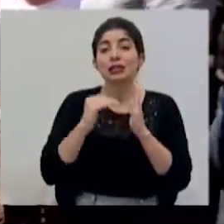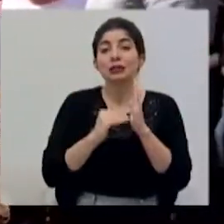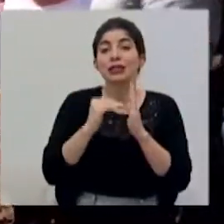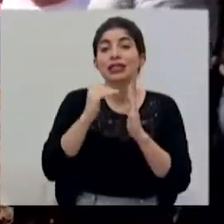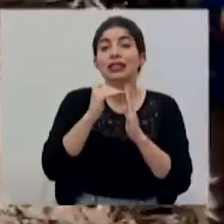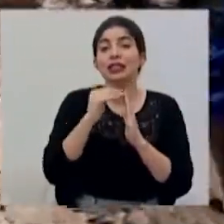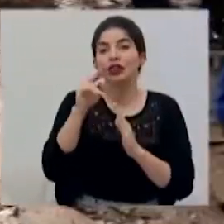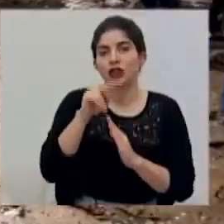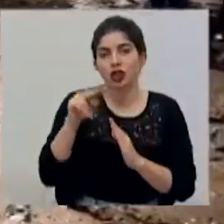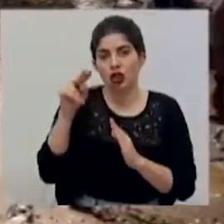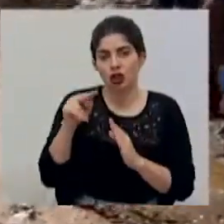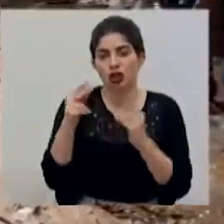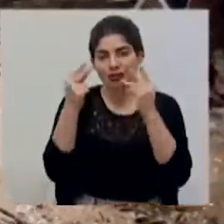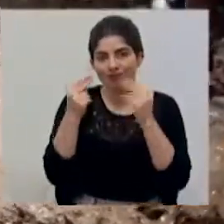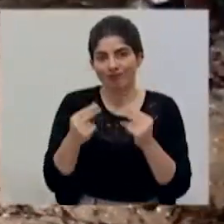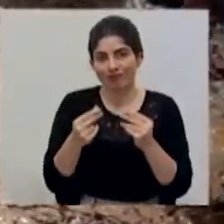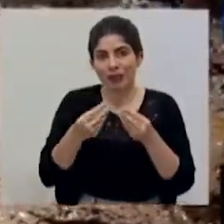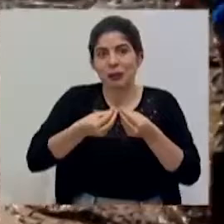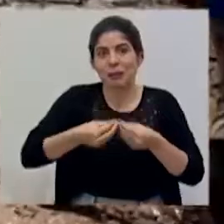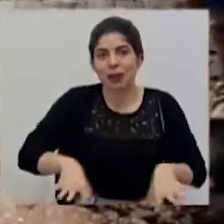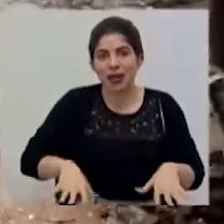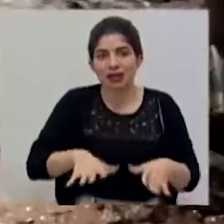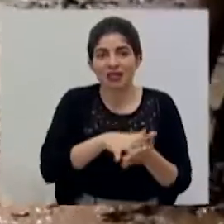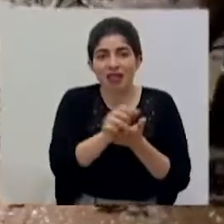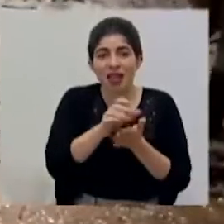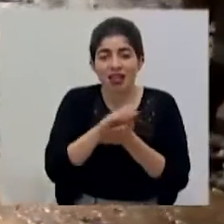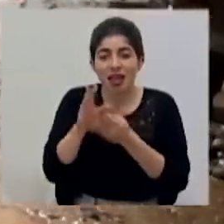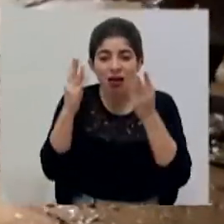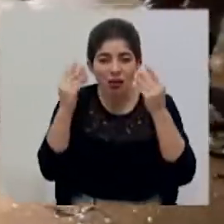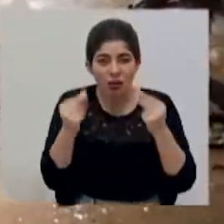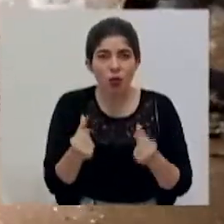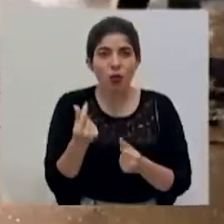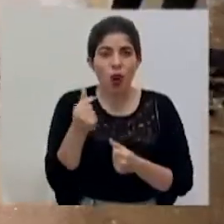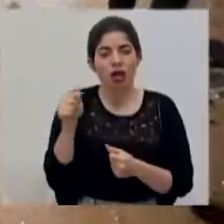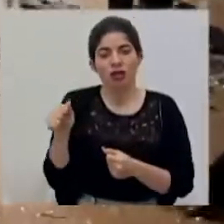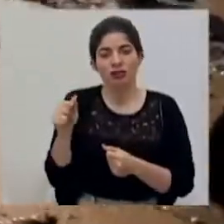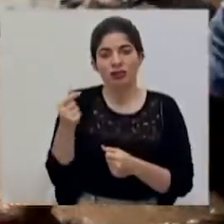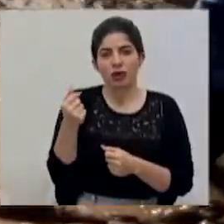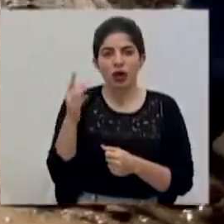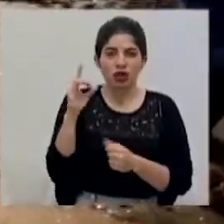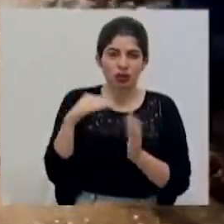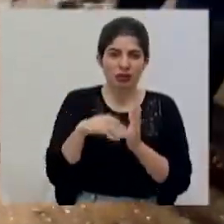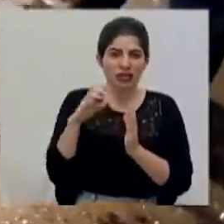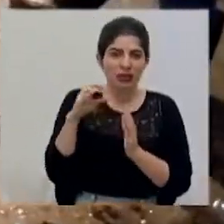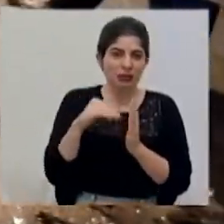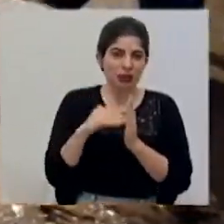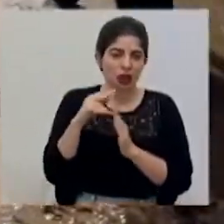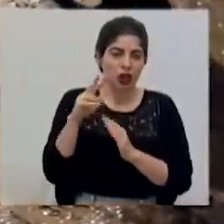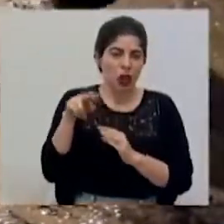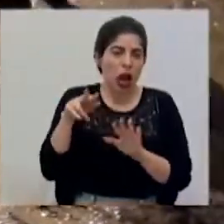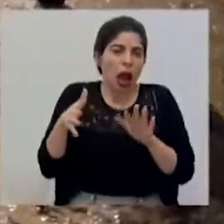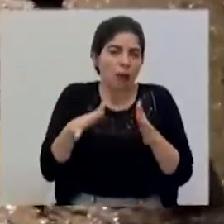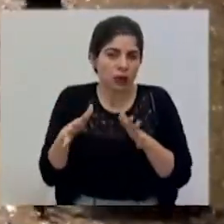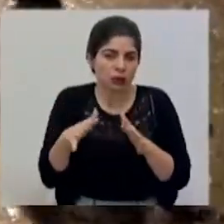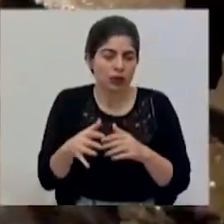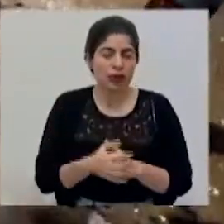pérdidas en la red vial nacional. A este momento no logramos todavía tener una estimación